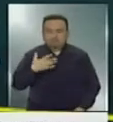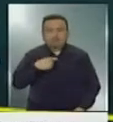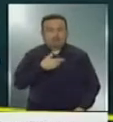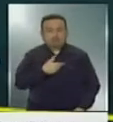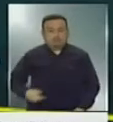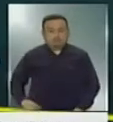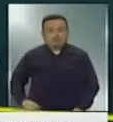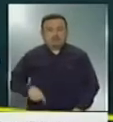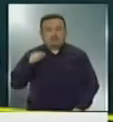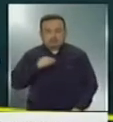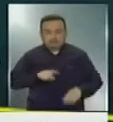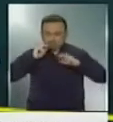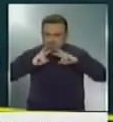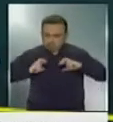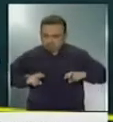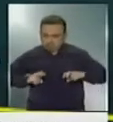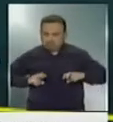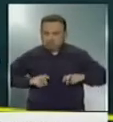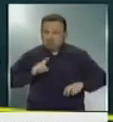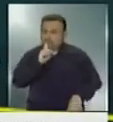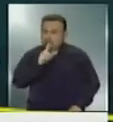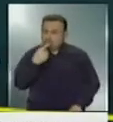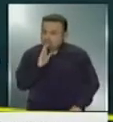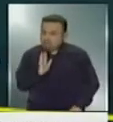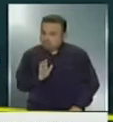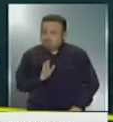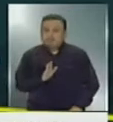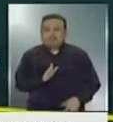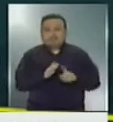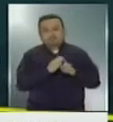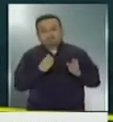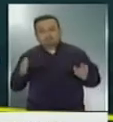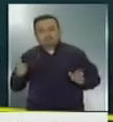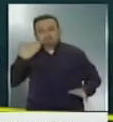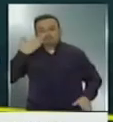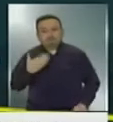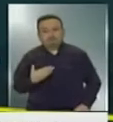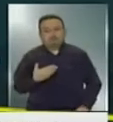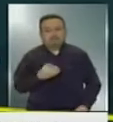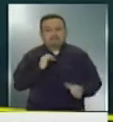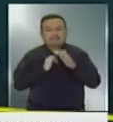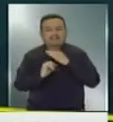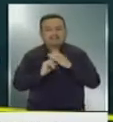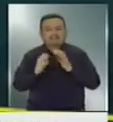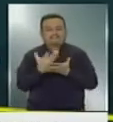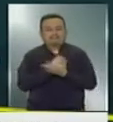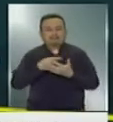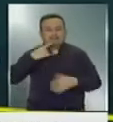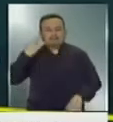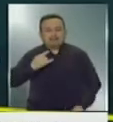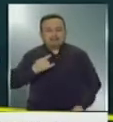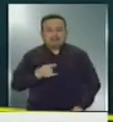importante. El gobierno está analizando, no descarta alargar el beneficio del ingreso familiar